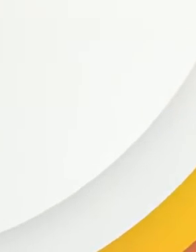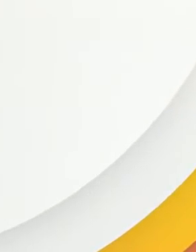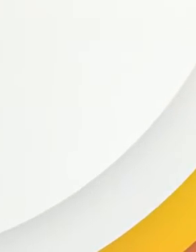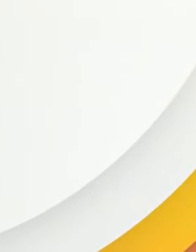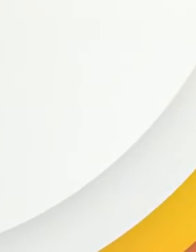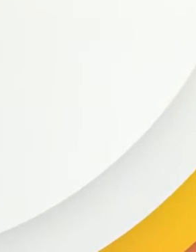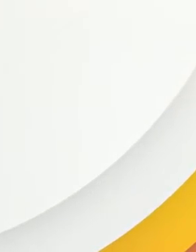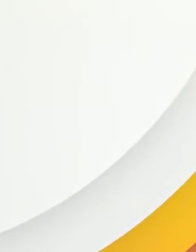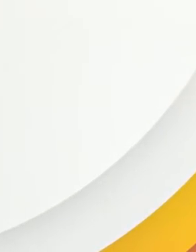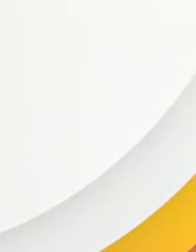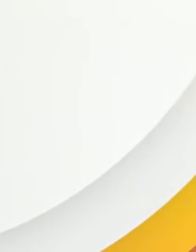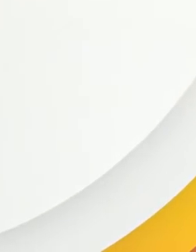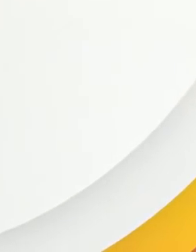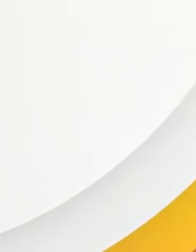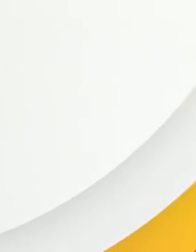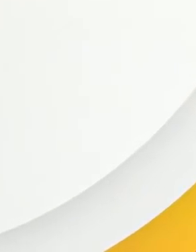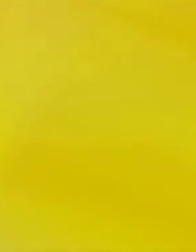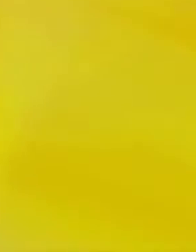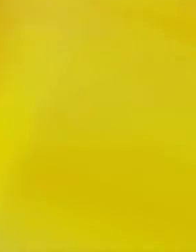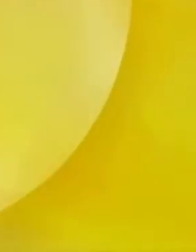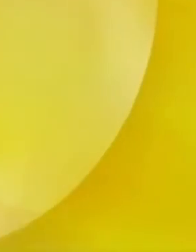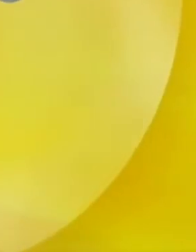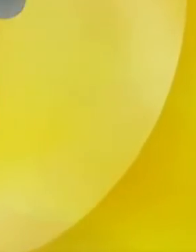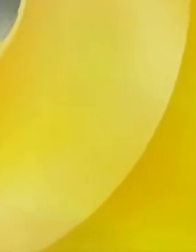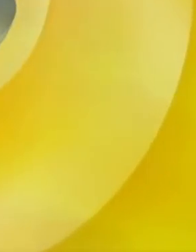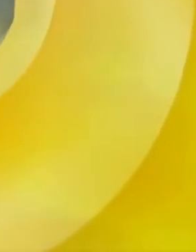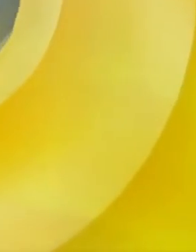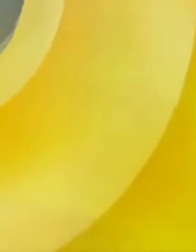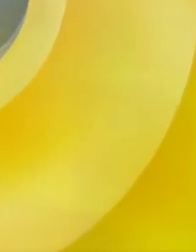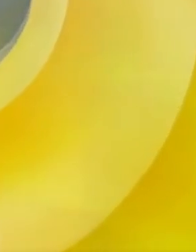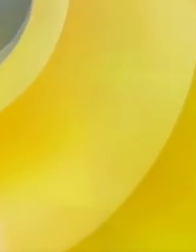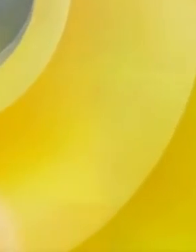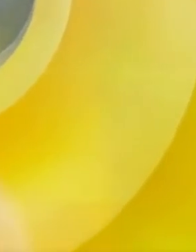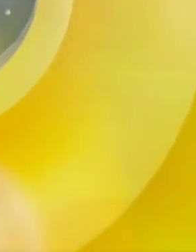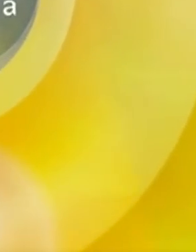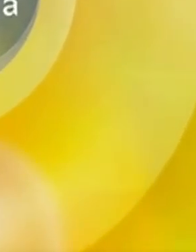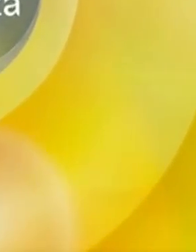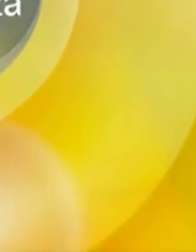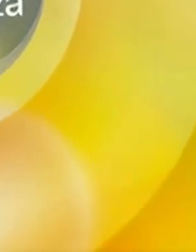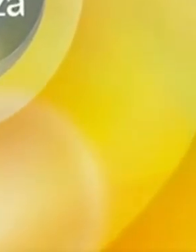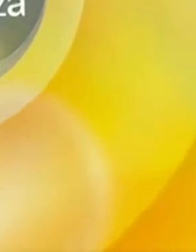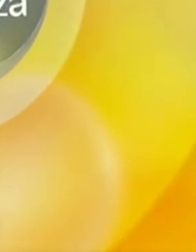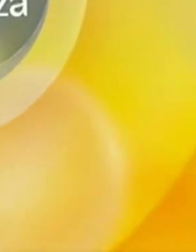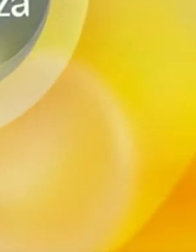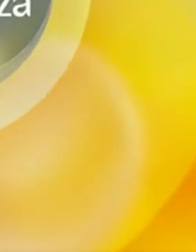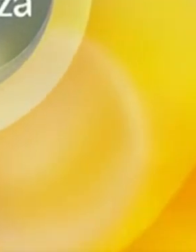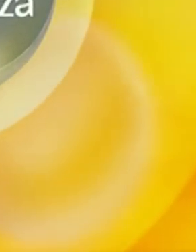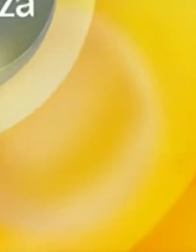Thank you.